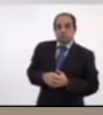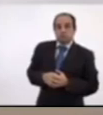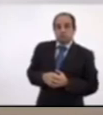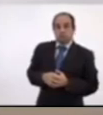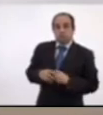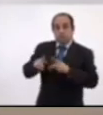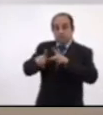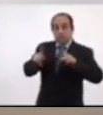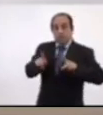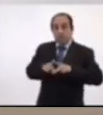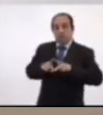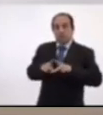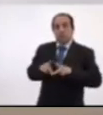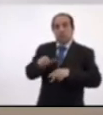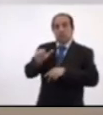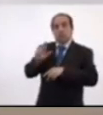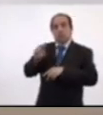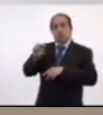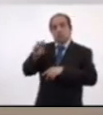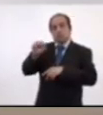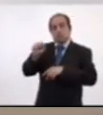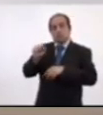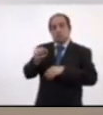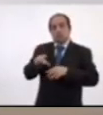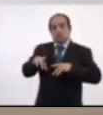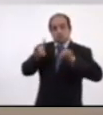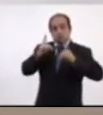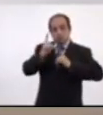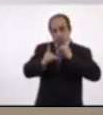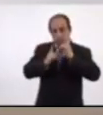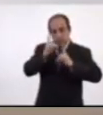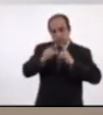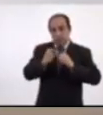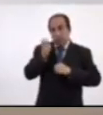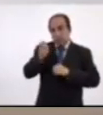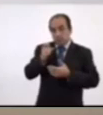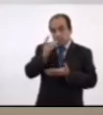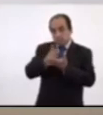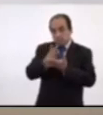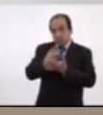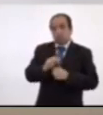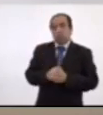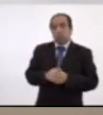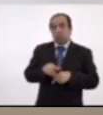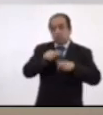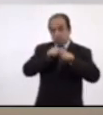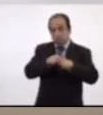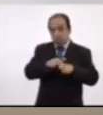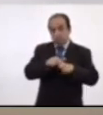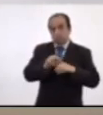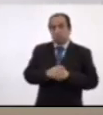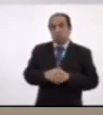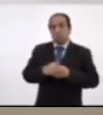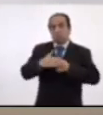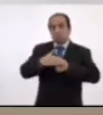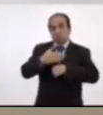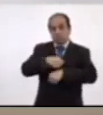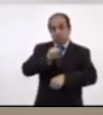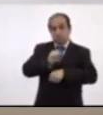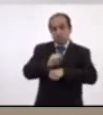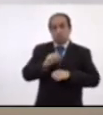en Plaza de Armas del Palacio de los Deportes. Ese es el único que va a continuar a partir de la próxima